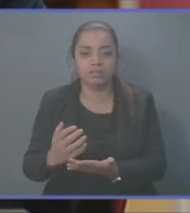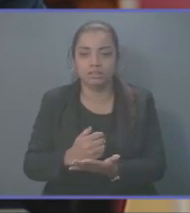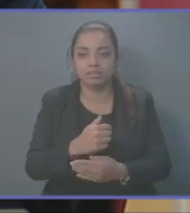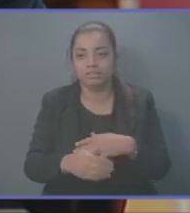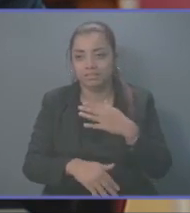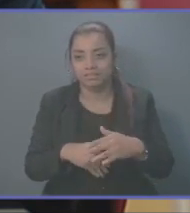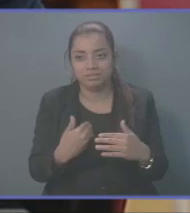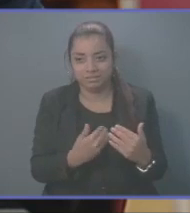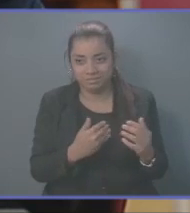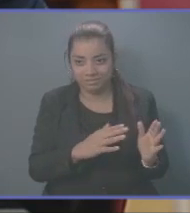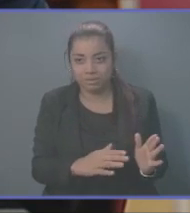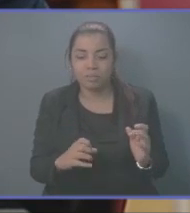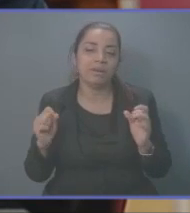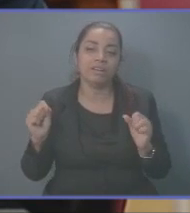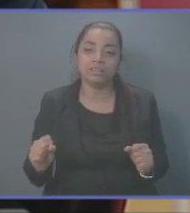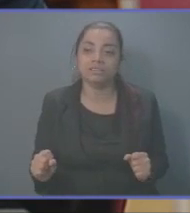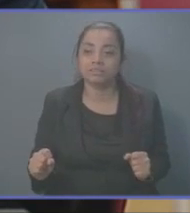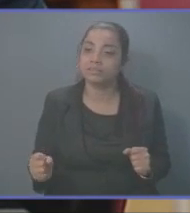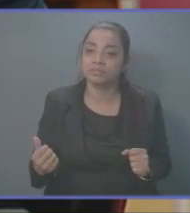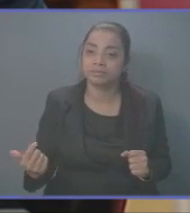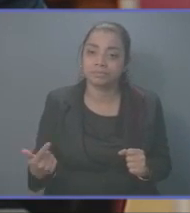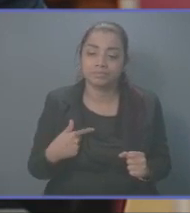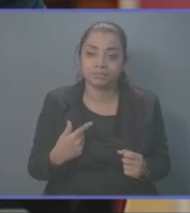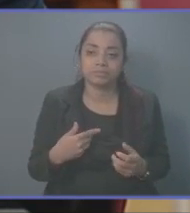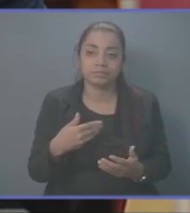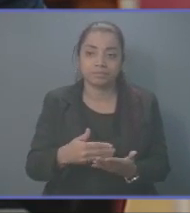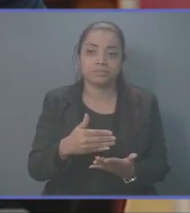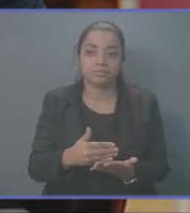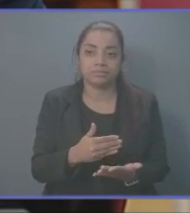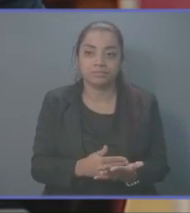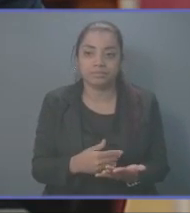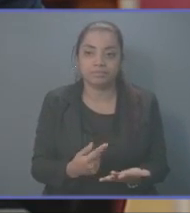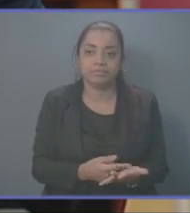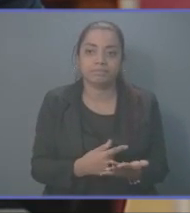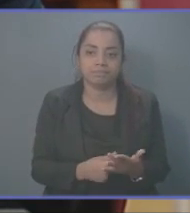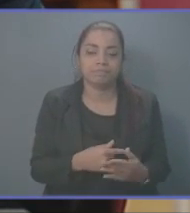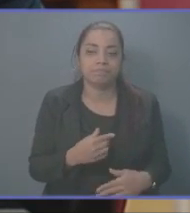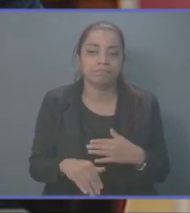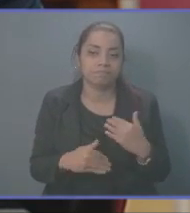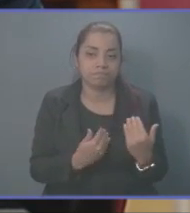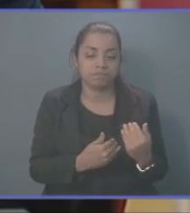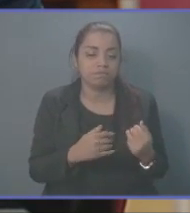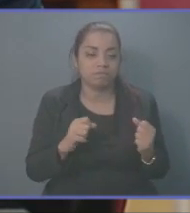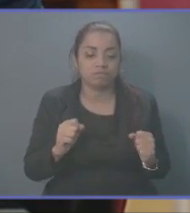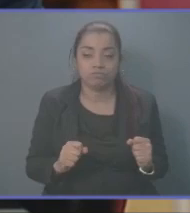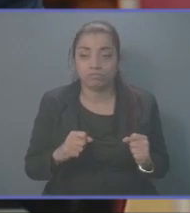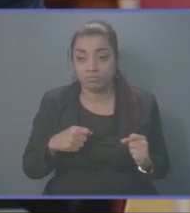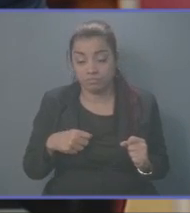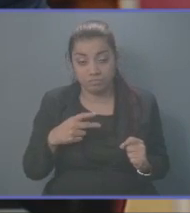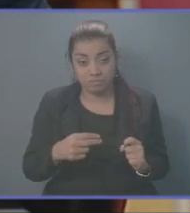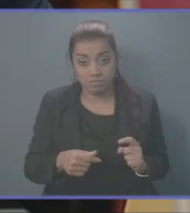o percibidos, así como anticipos por cantidades inferiores a la que realmente correspondía pagar.